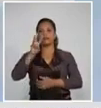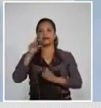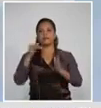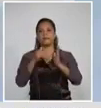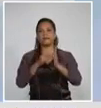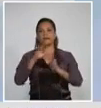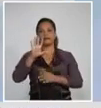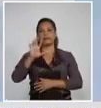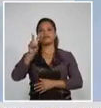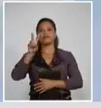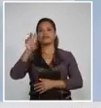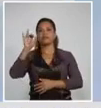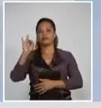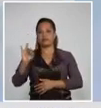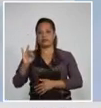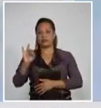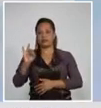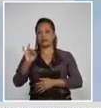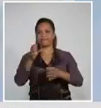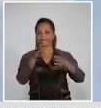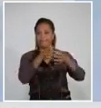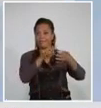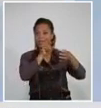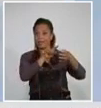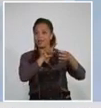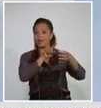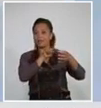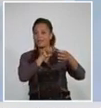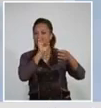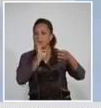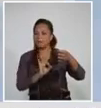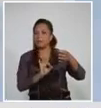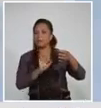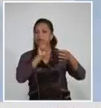3.527. De estos 3.527,